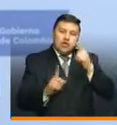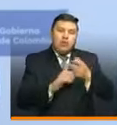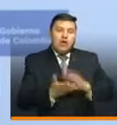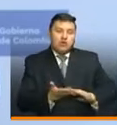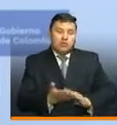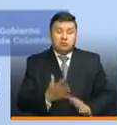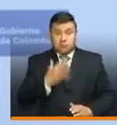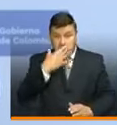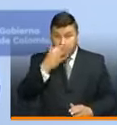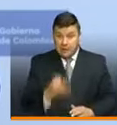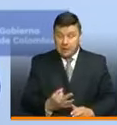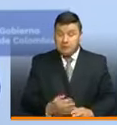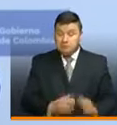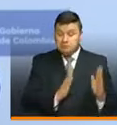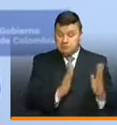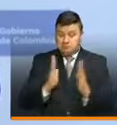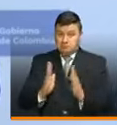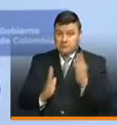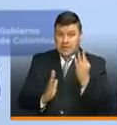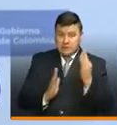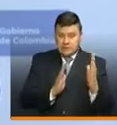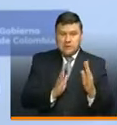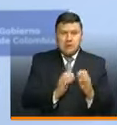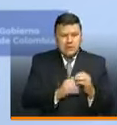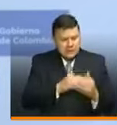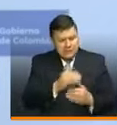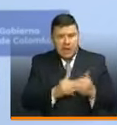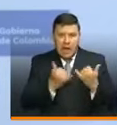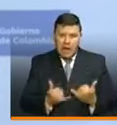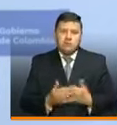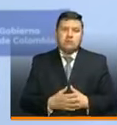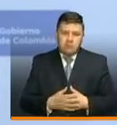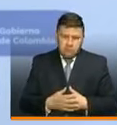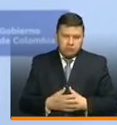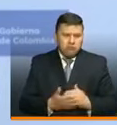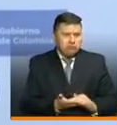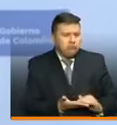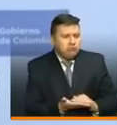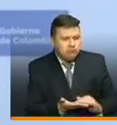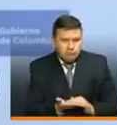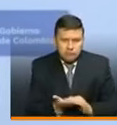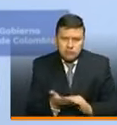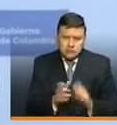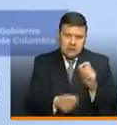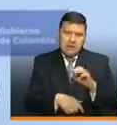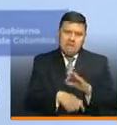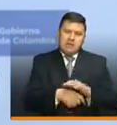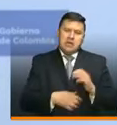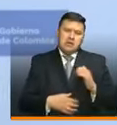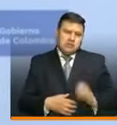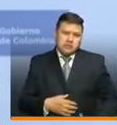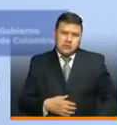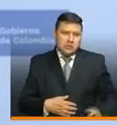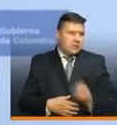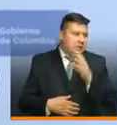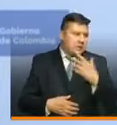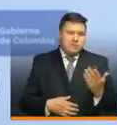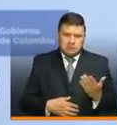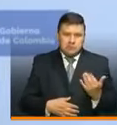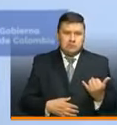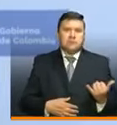La verdad es que donde más avanzado estaba hasta ahora era en soluciones para personal médico. Ciudadanía no existía,